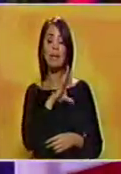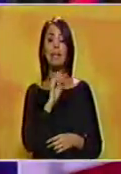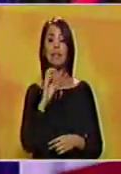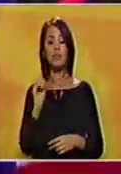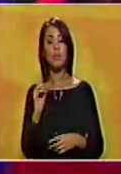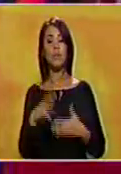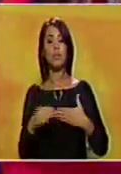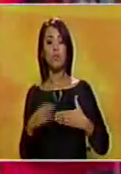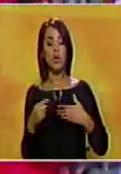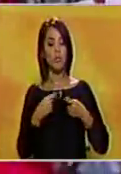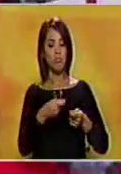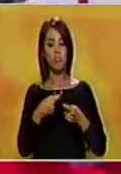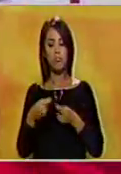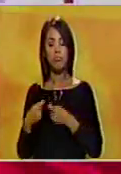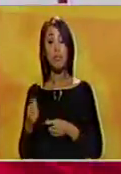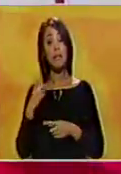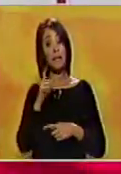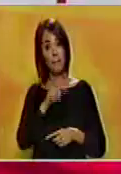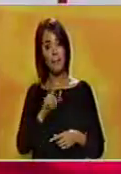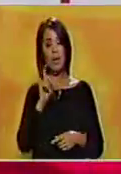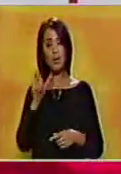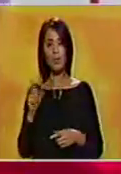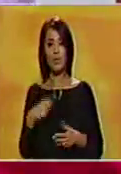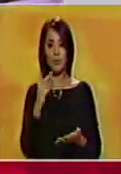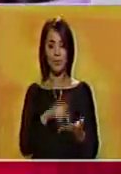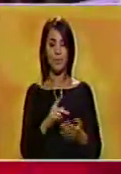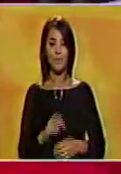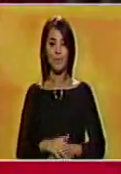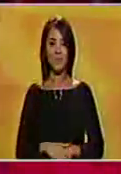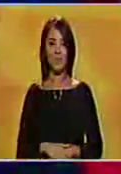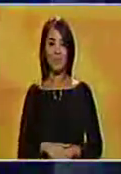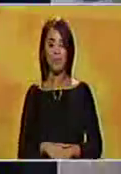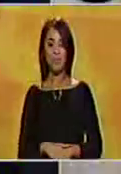más y se espera que otras figuras participen.